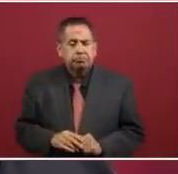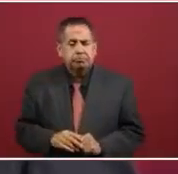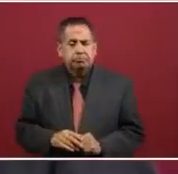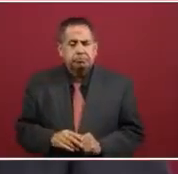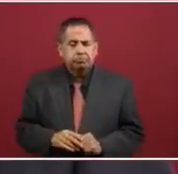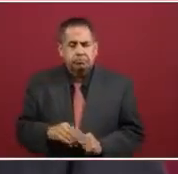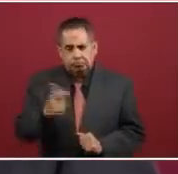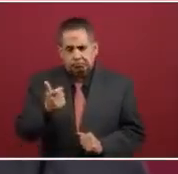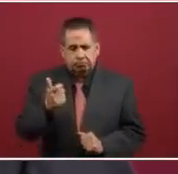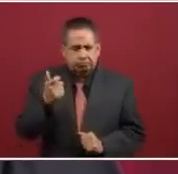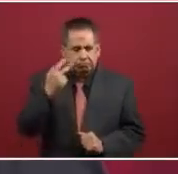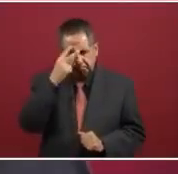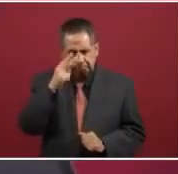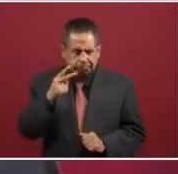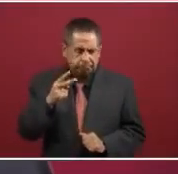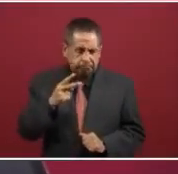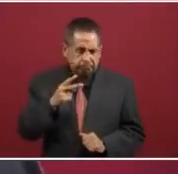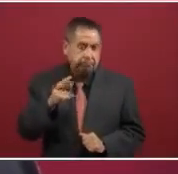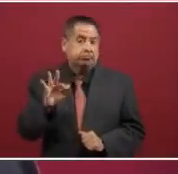de pesos.